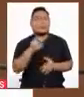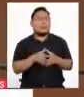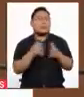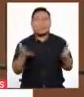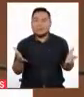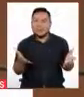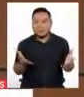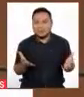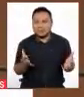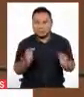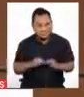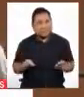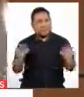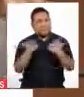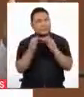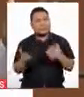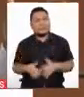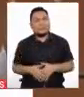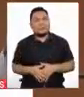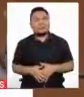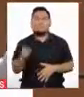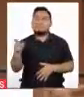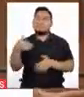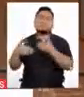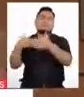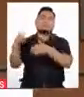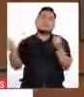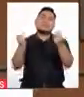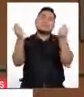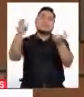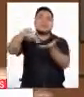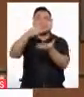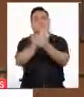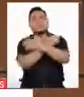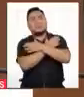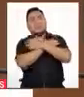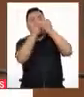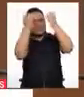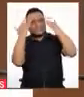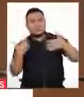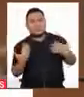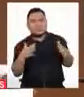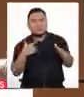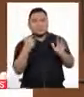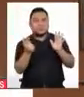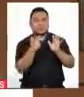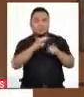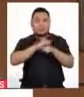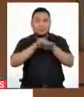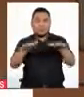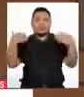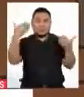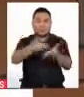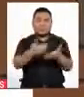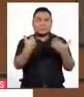relevante. Se seguían desarrollando fiestas, cumpleaños, matrimonios, cuando ya la enfermedad ya estaba en el